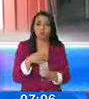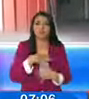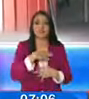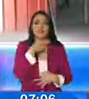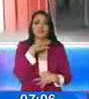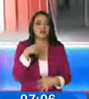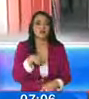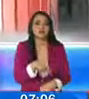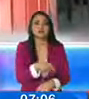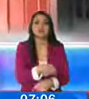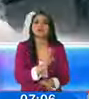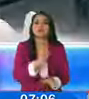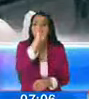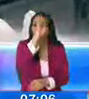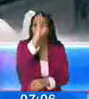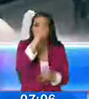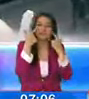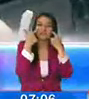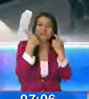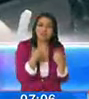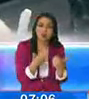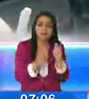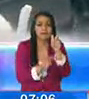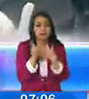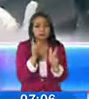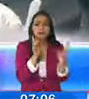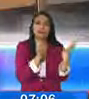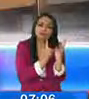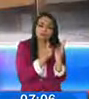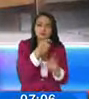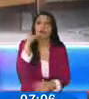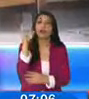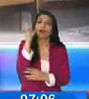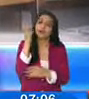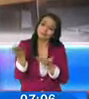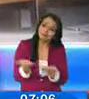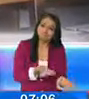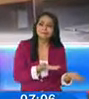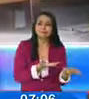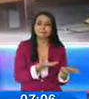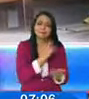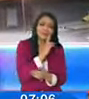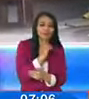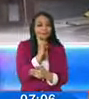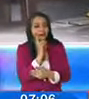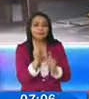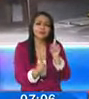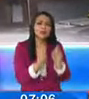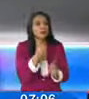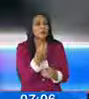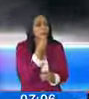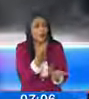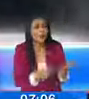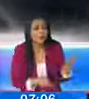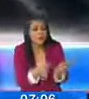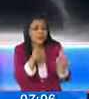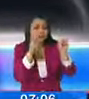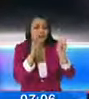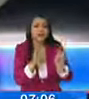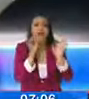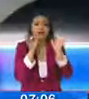eran policías y fiscales. Con la amabilidad que le caracteriza al colombiano, el dueño del negocio les preguntó qué les apetece. Pero fue